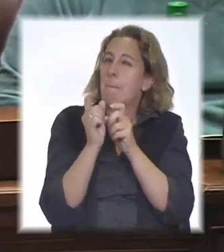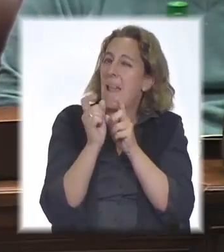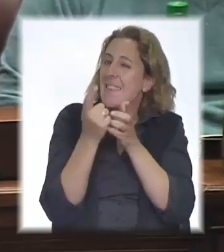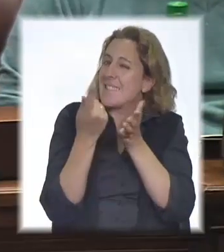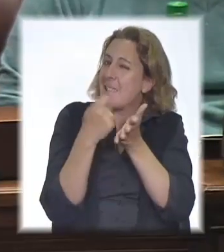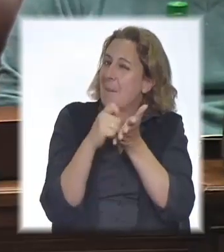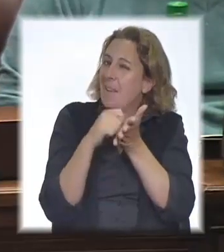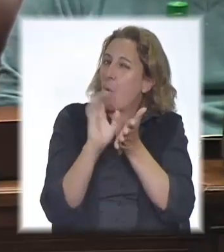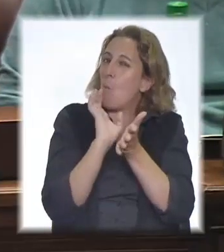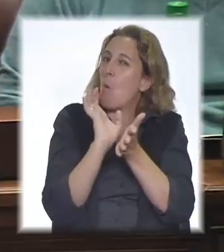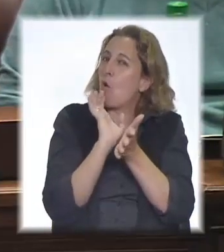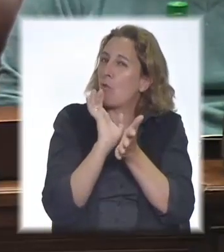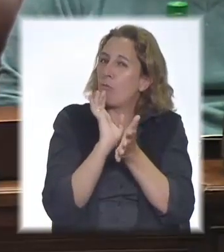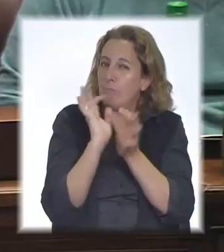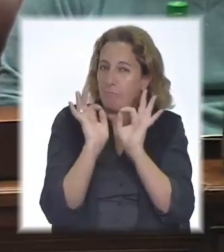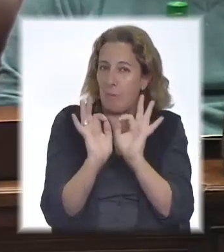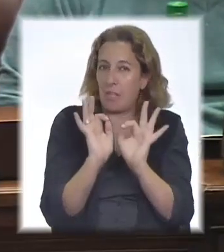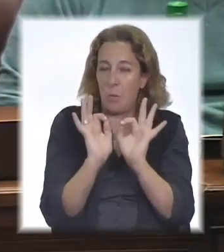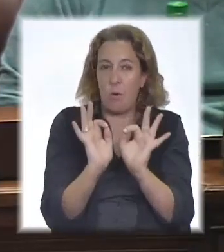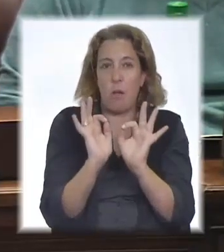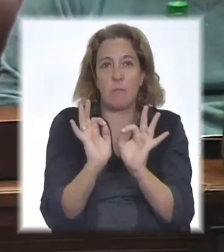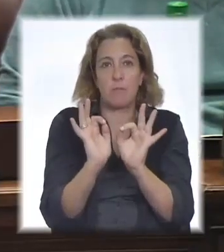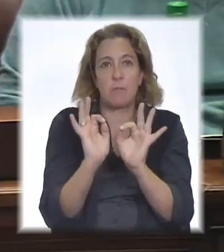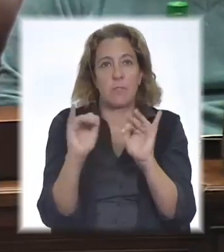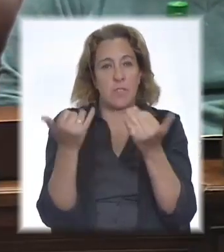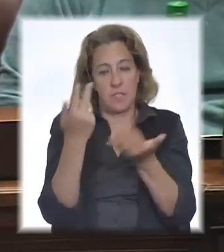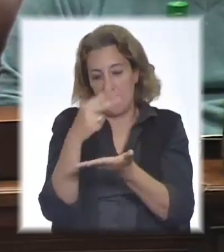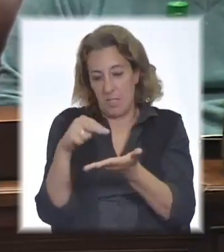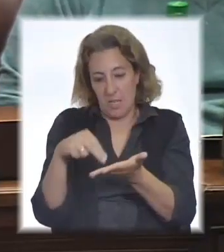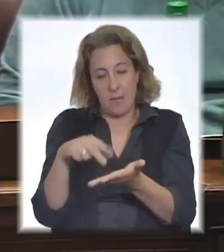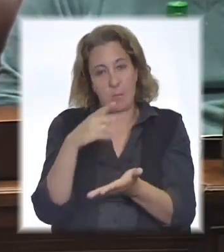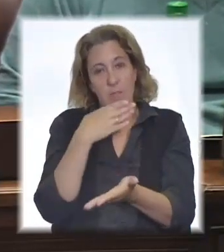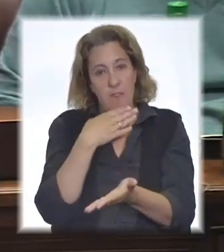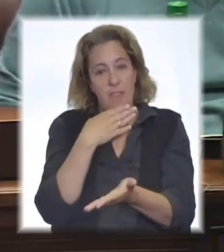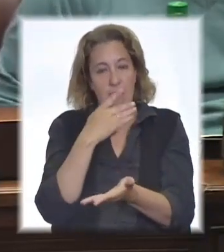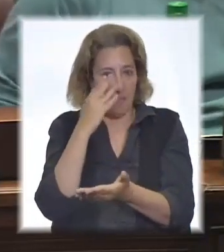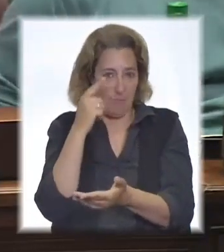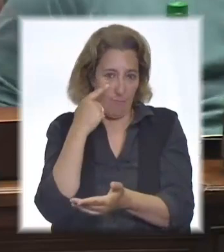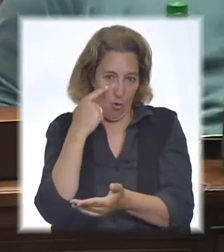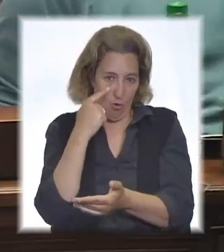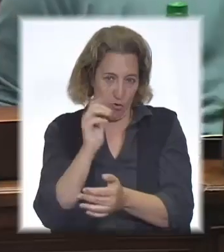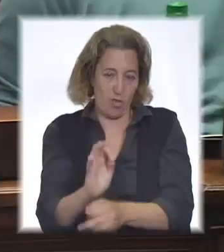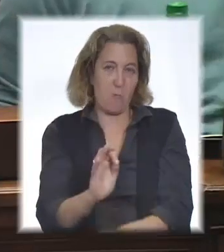un cierto humor muy particular que los que hemos leído benet y lo conocemos